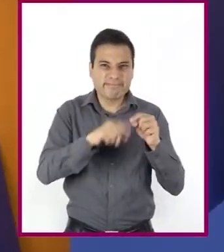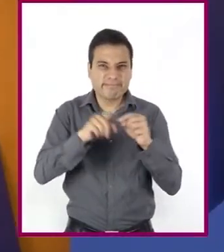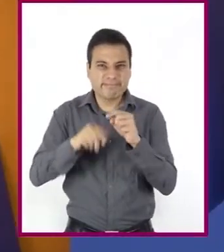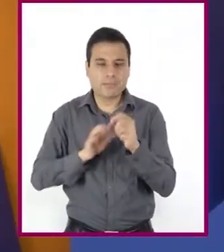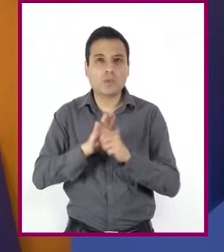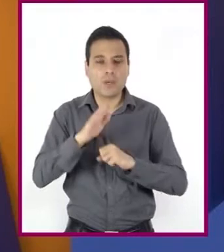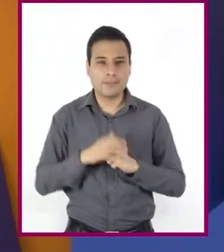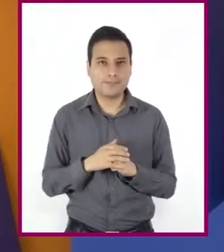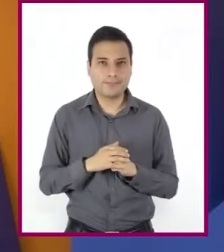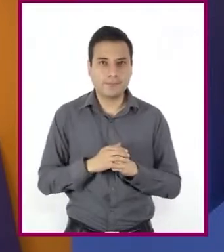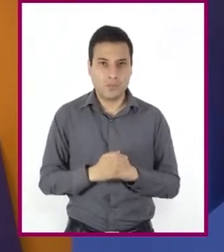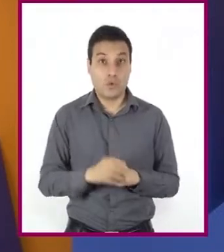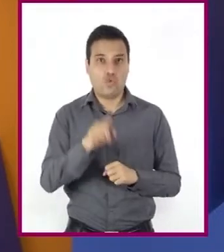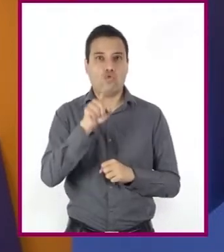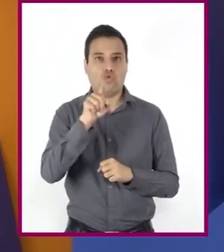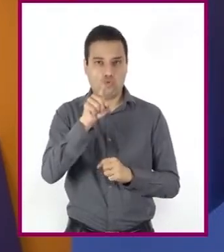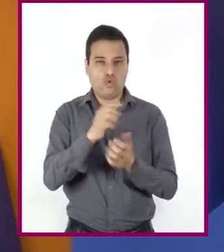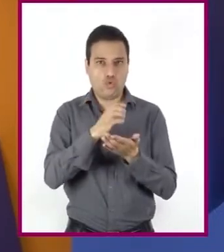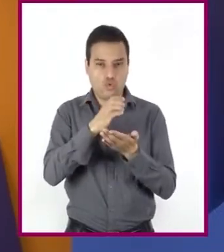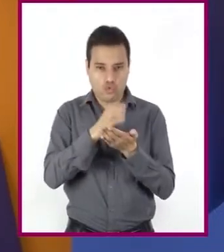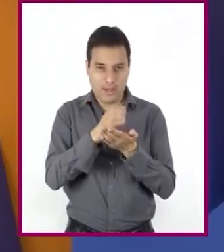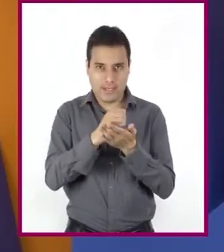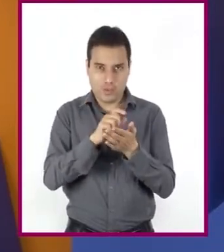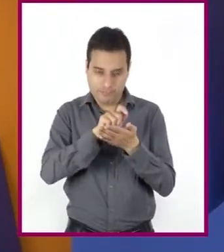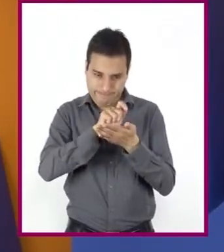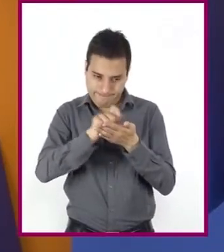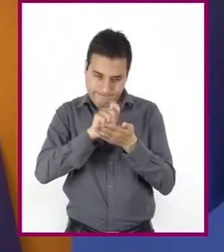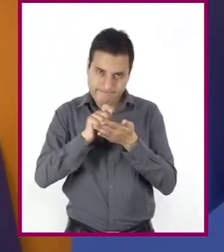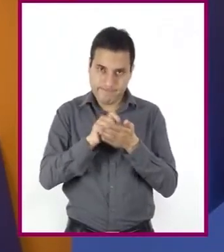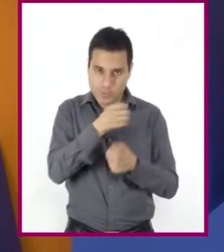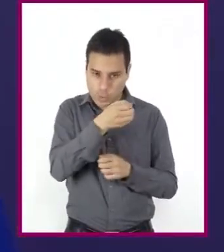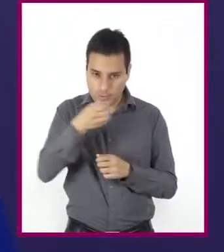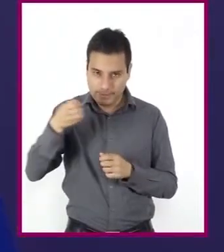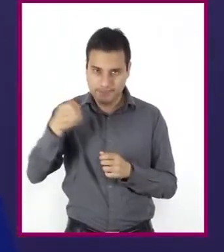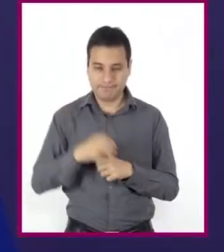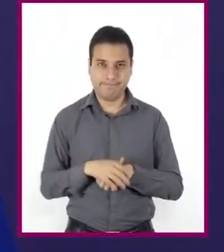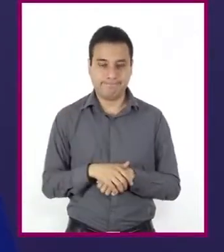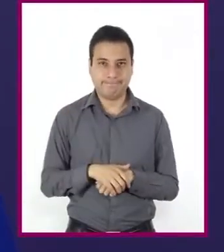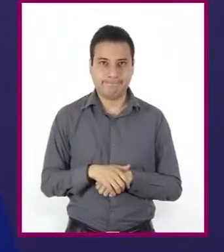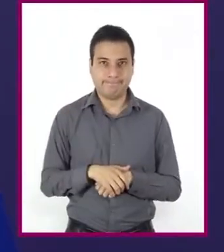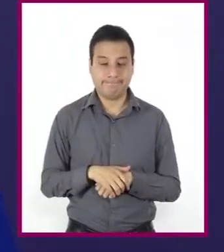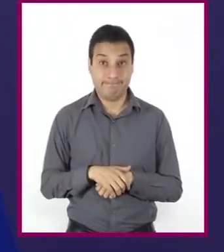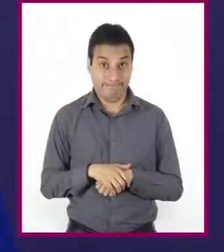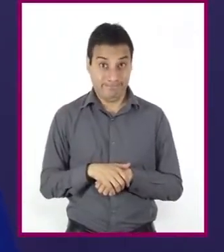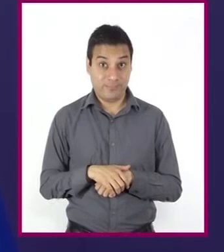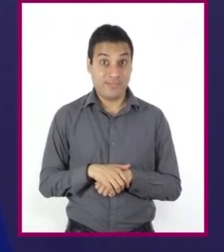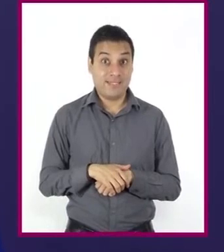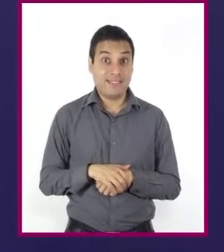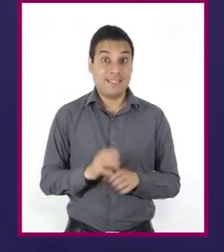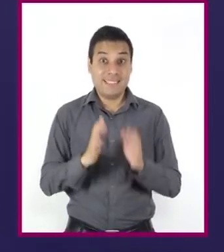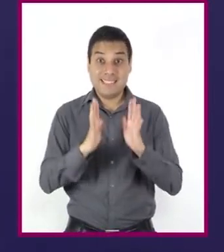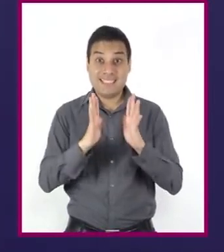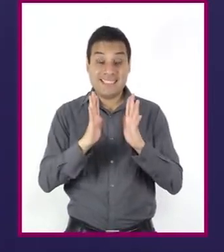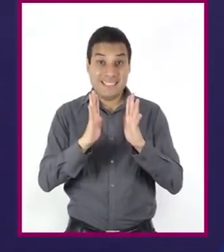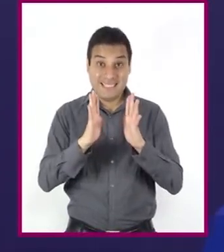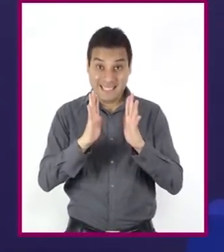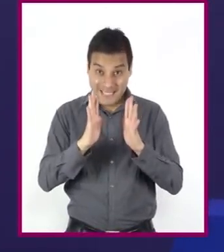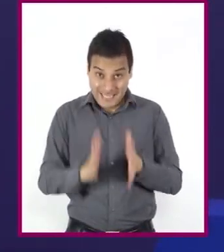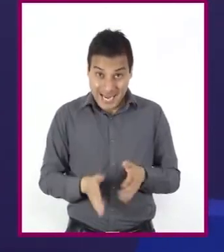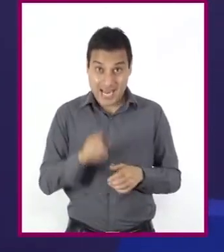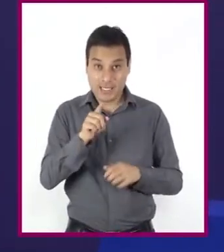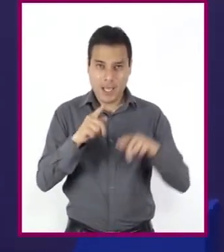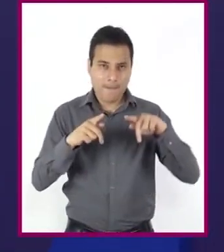sugiero elaborar un cuadro en su cuaderno para organizar la información. Y entonces, si ya tenemos claro